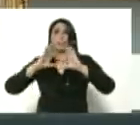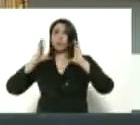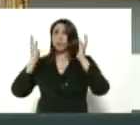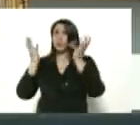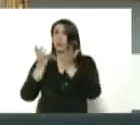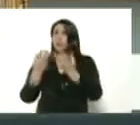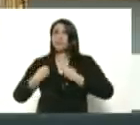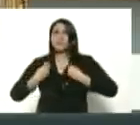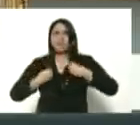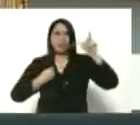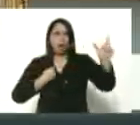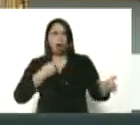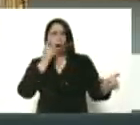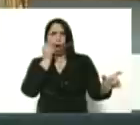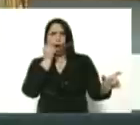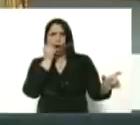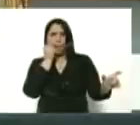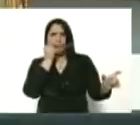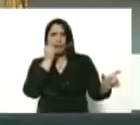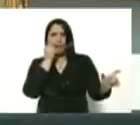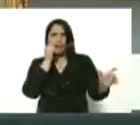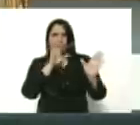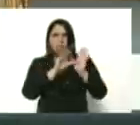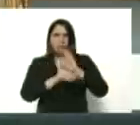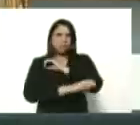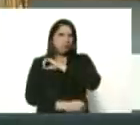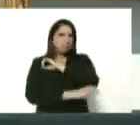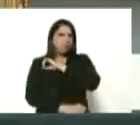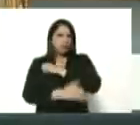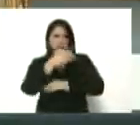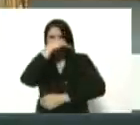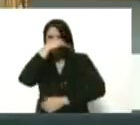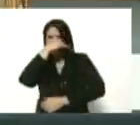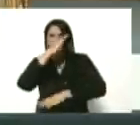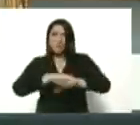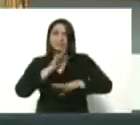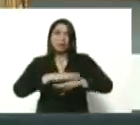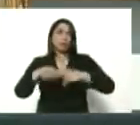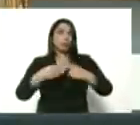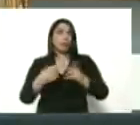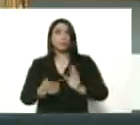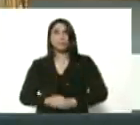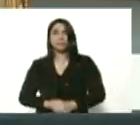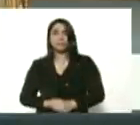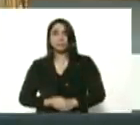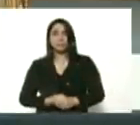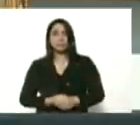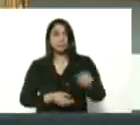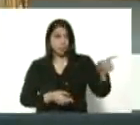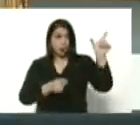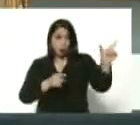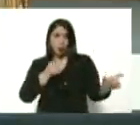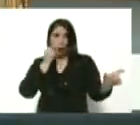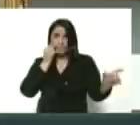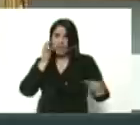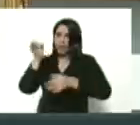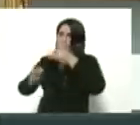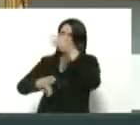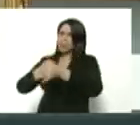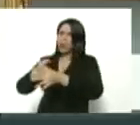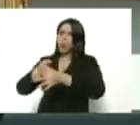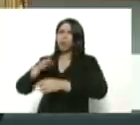en la vida de él, en su fechoría, en sus acciones terroristas, le había ocurrido. Explicó que